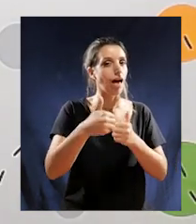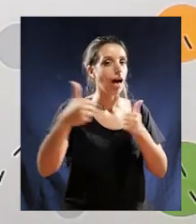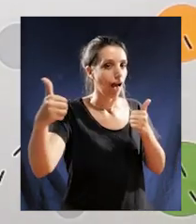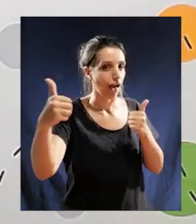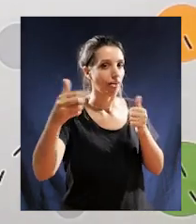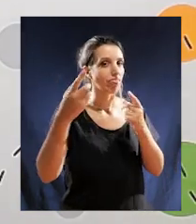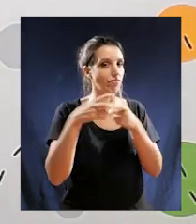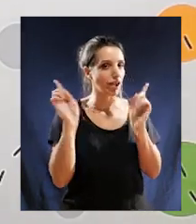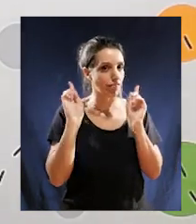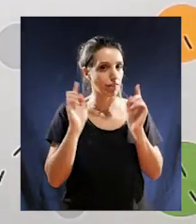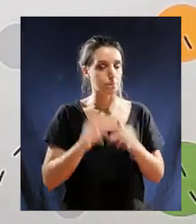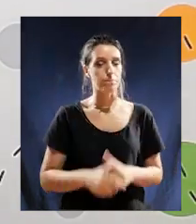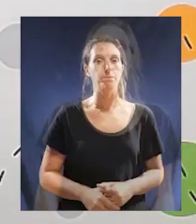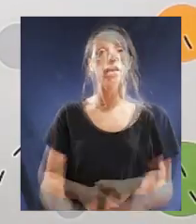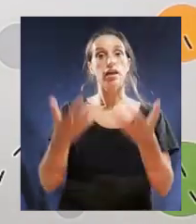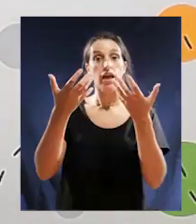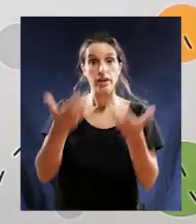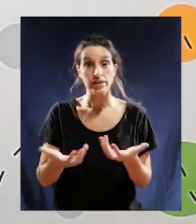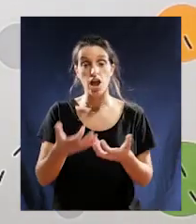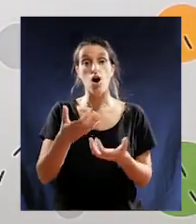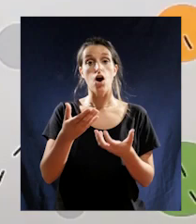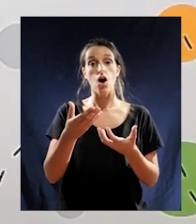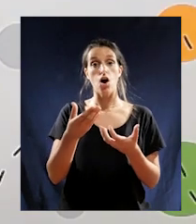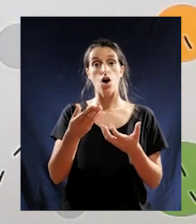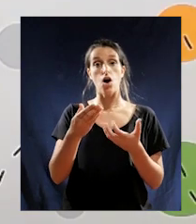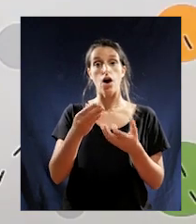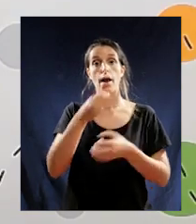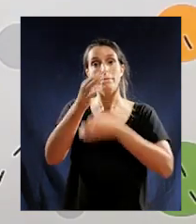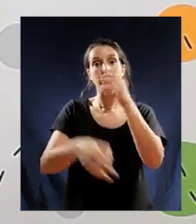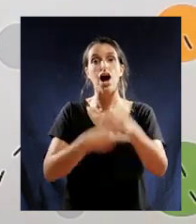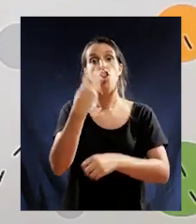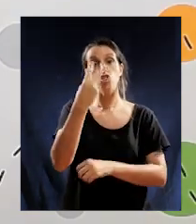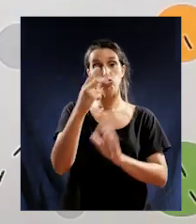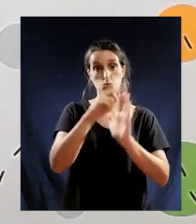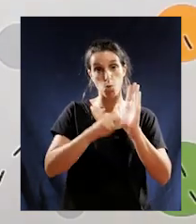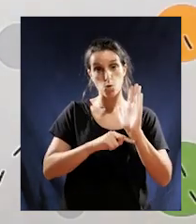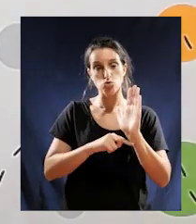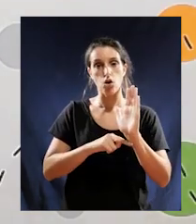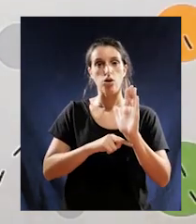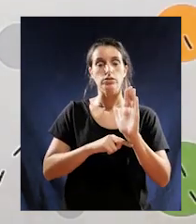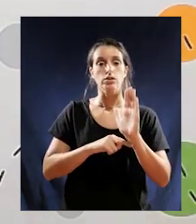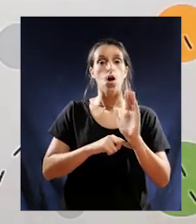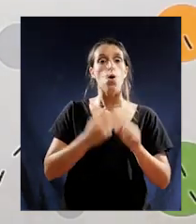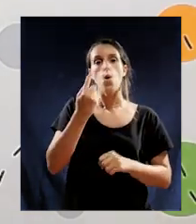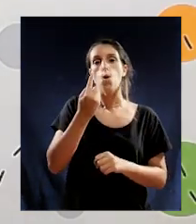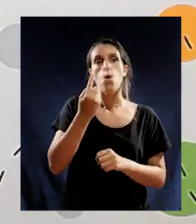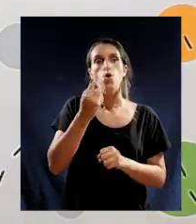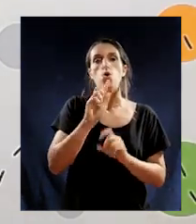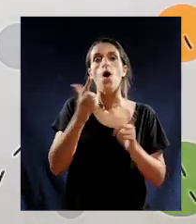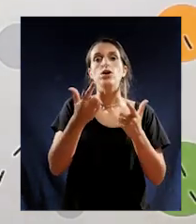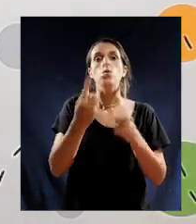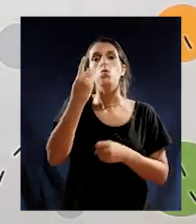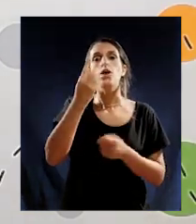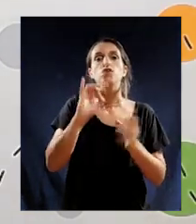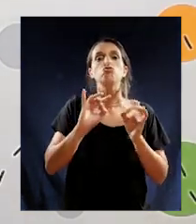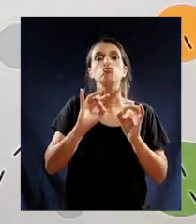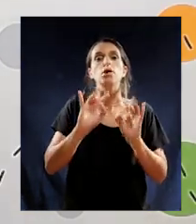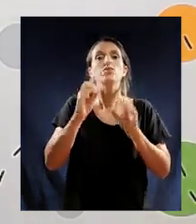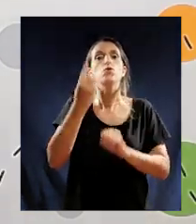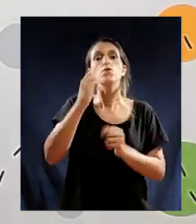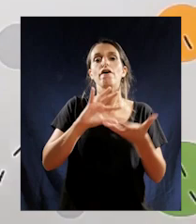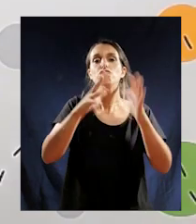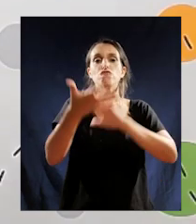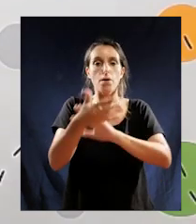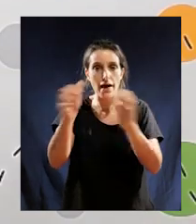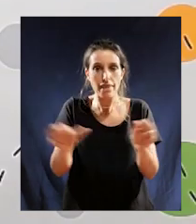quisiera hacer mención a dos puntos finales de la guía uno es que no hay una sola manera de hacer novia quisimos decir